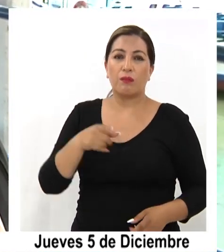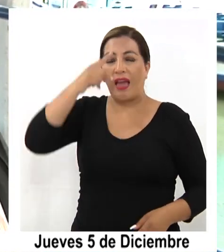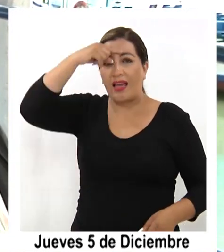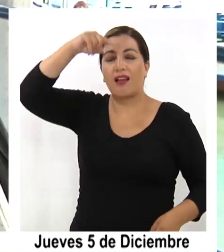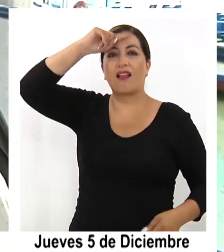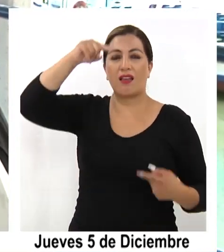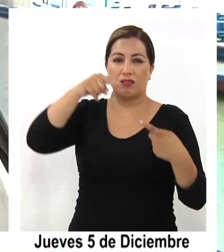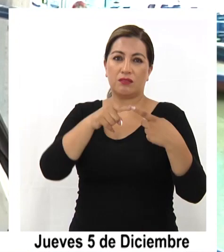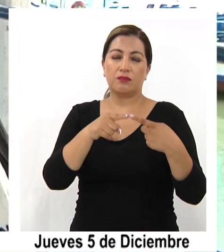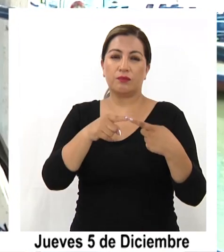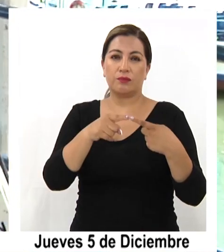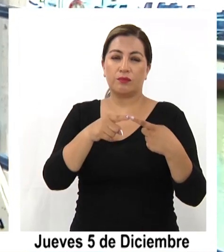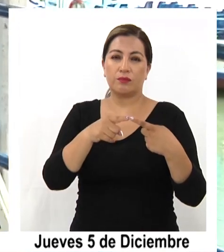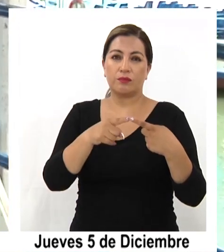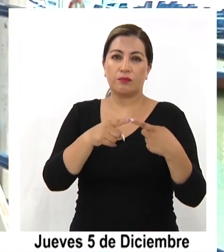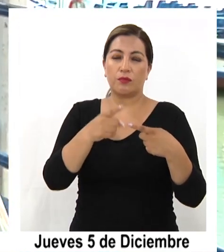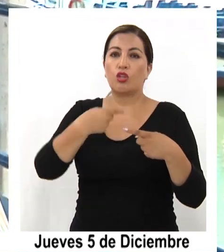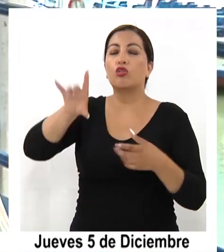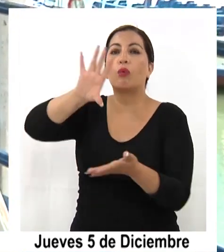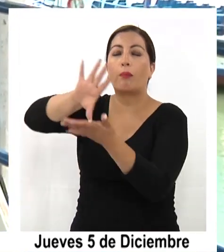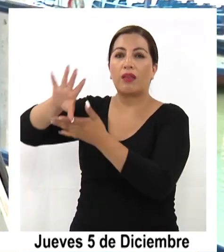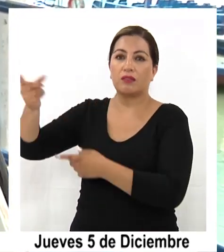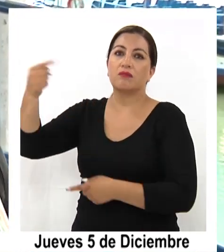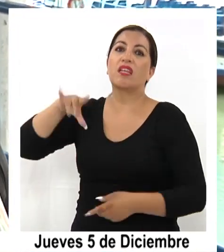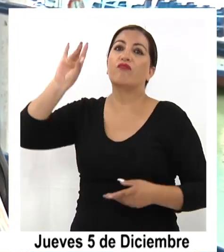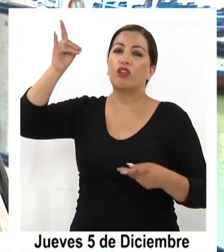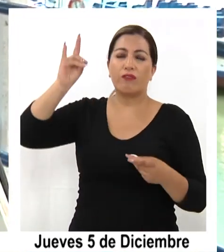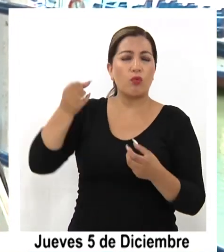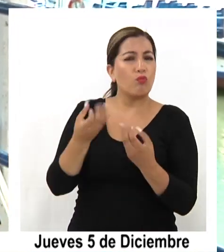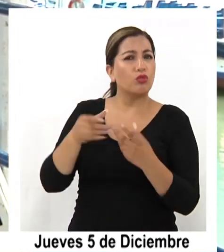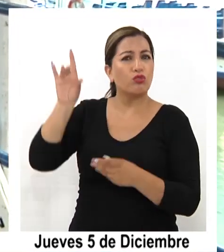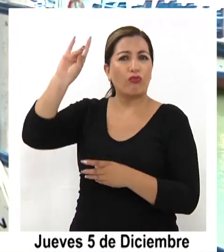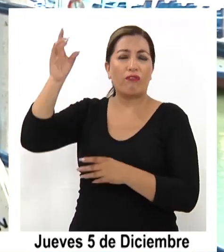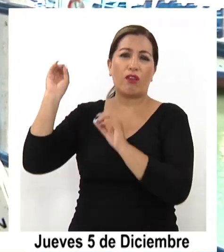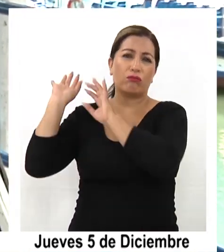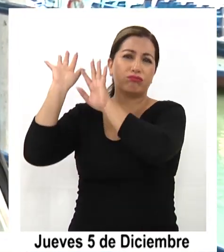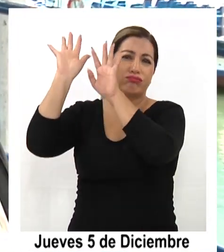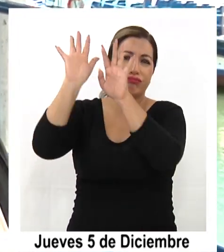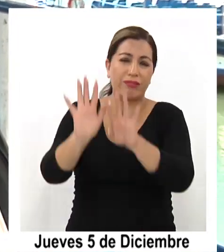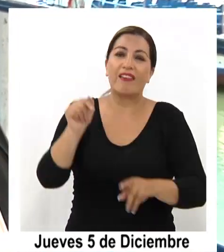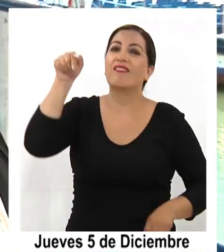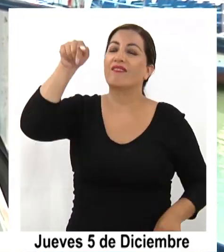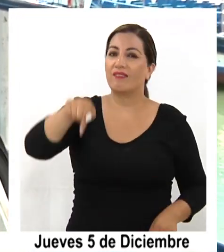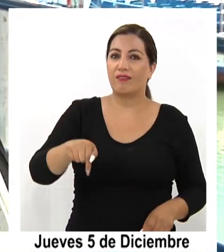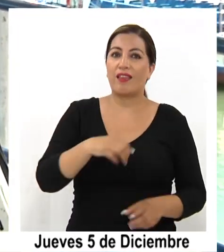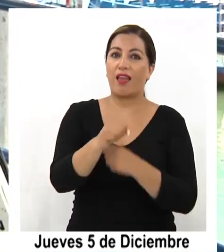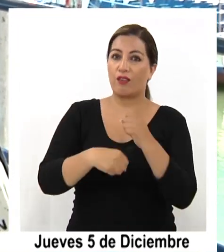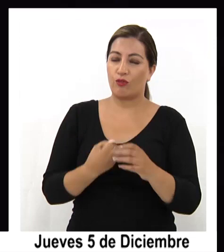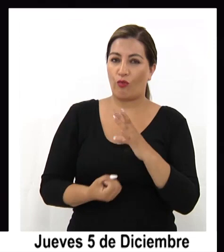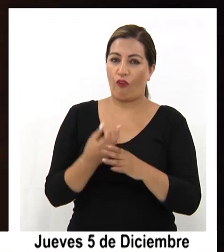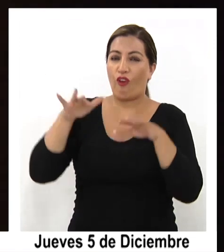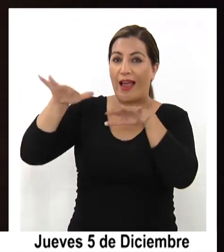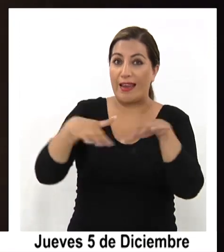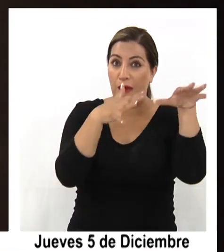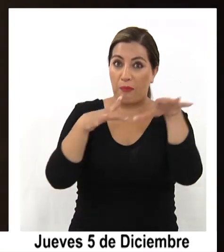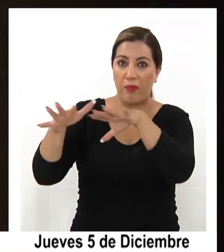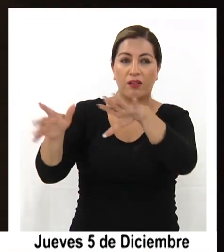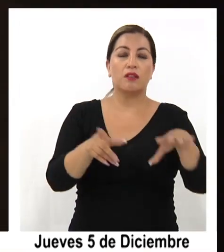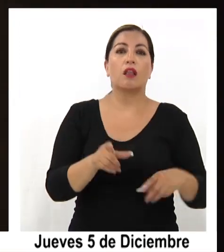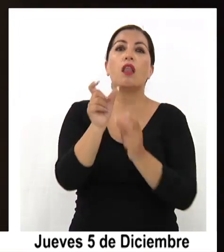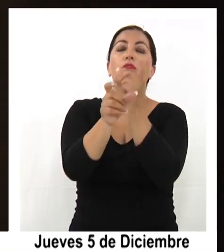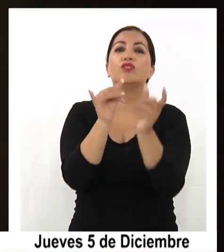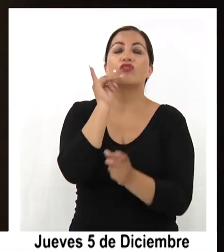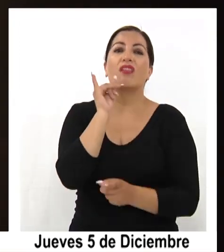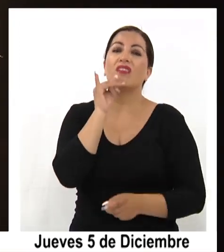Calama, llega de fuera del país, también bolivianos, llega mucho boliviano que le llamado mucho la atención el año nuevo en el mar. Sin embargo, muchos